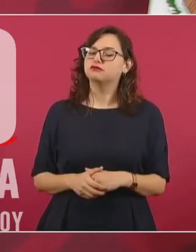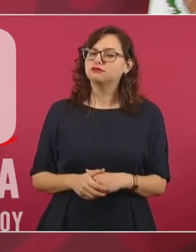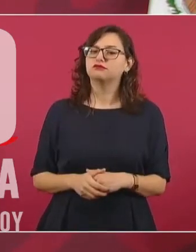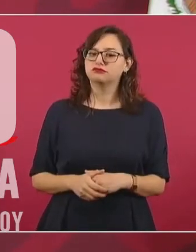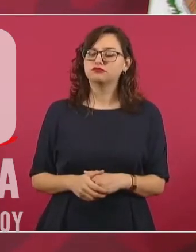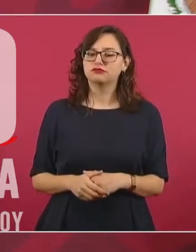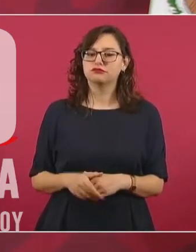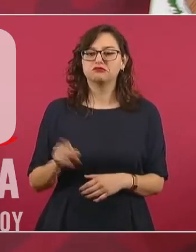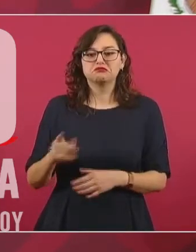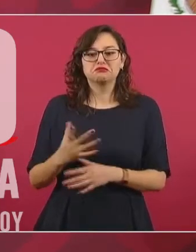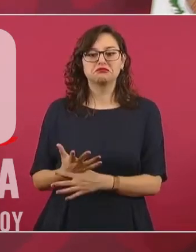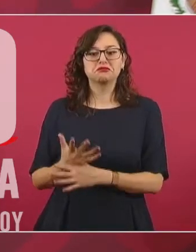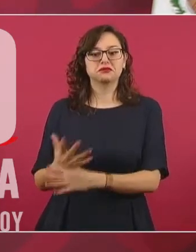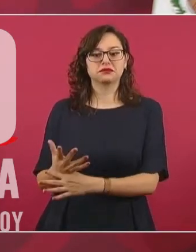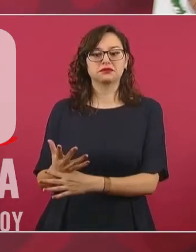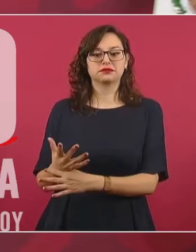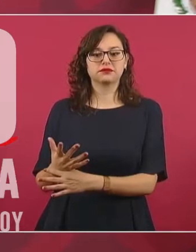lo de la reforma